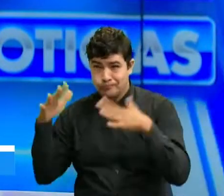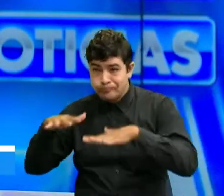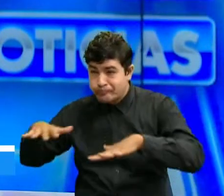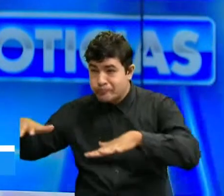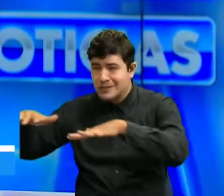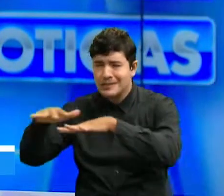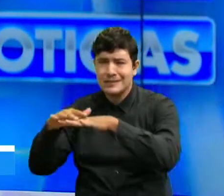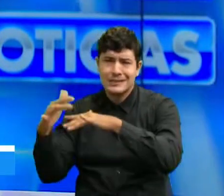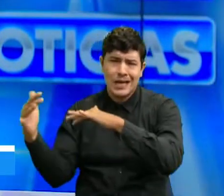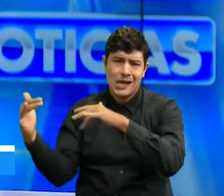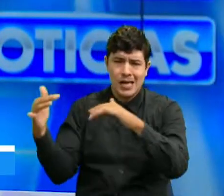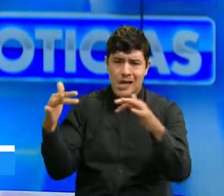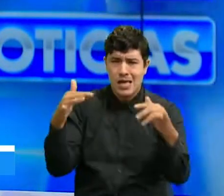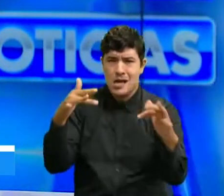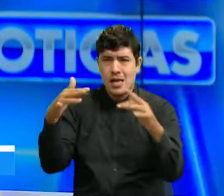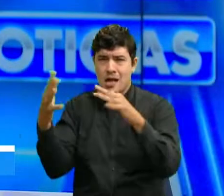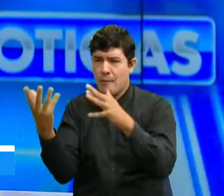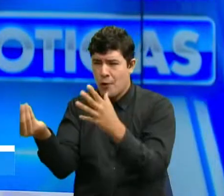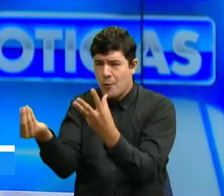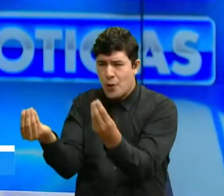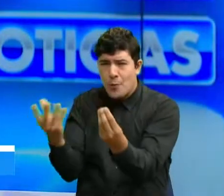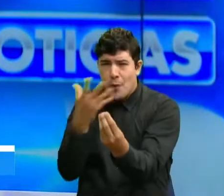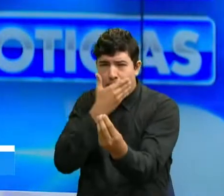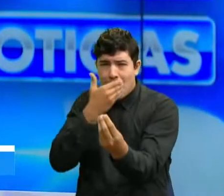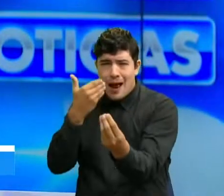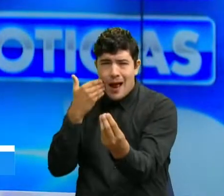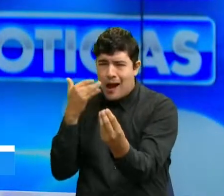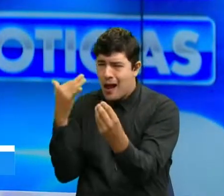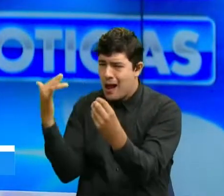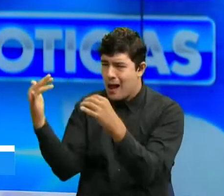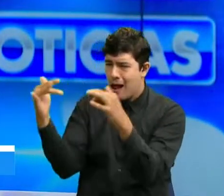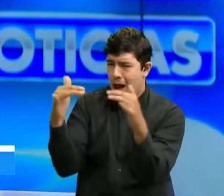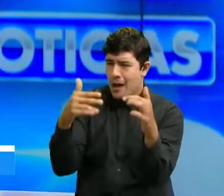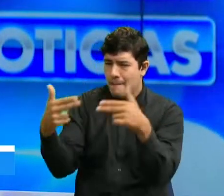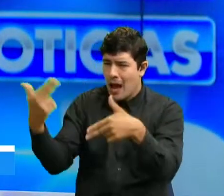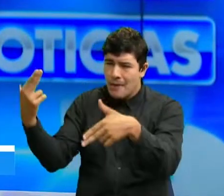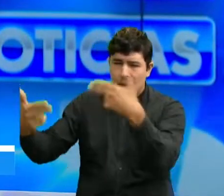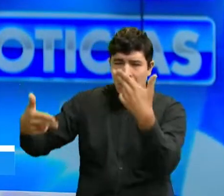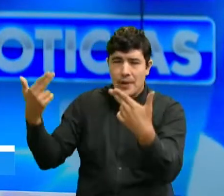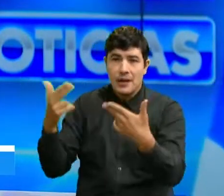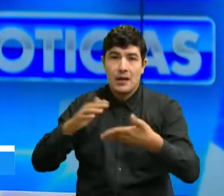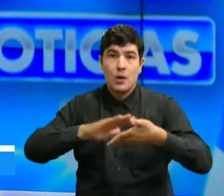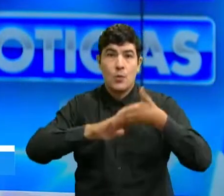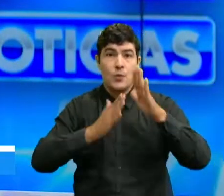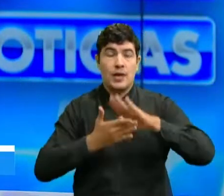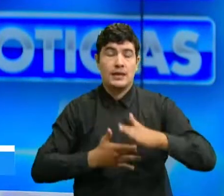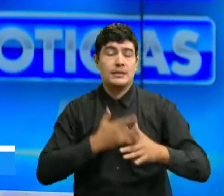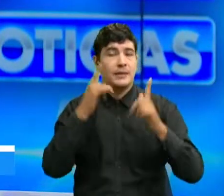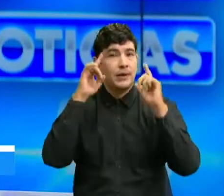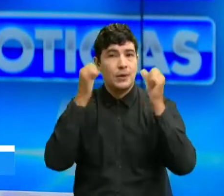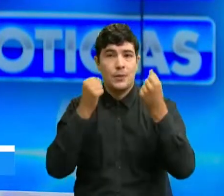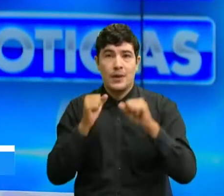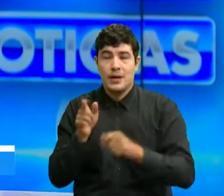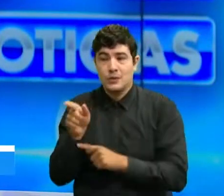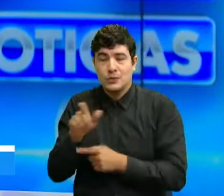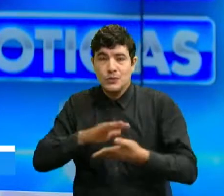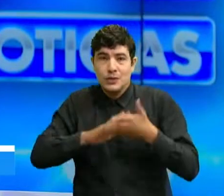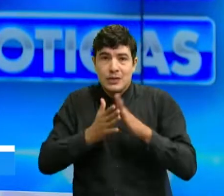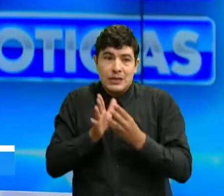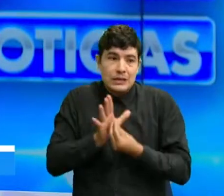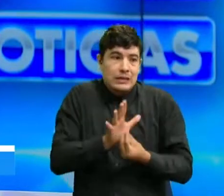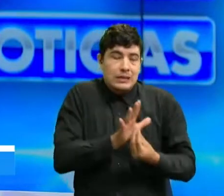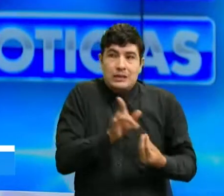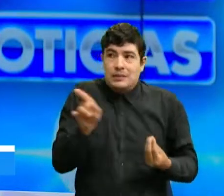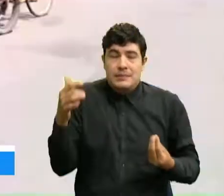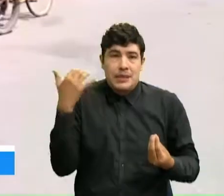fuerza pública y los grupos delincuenciales. La comunidad ha llamado al cese del fuego para no seguir generando un desplazamiento a